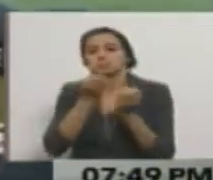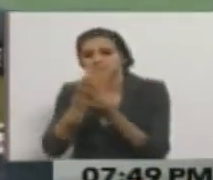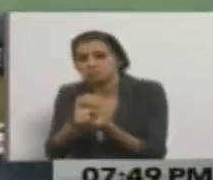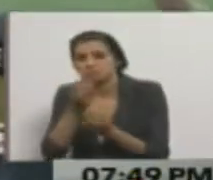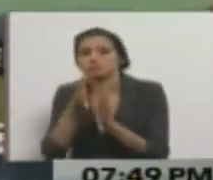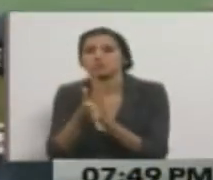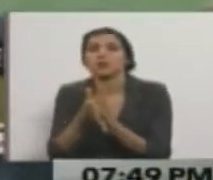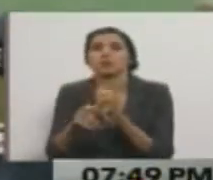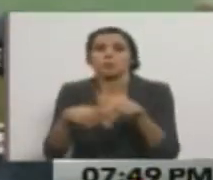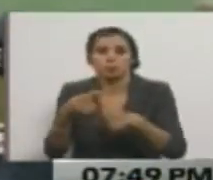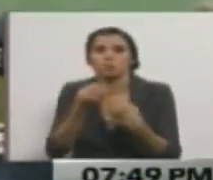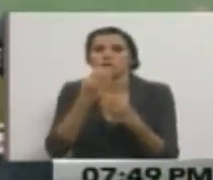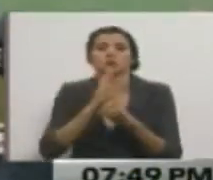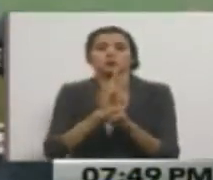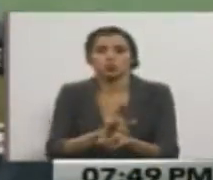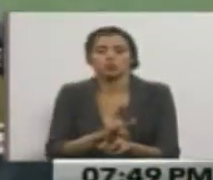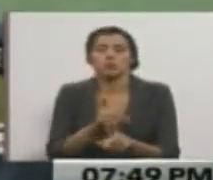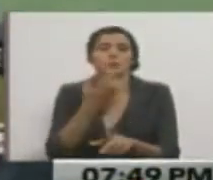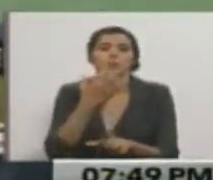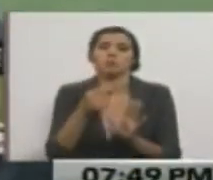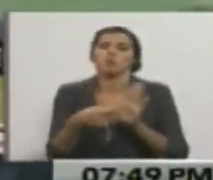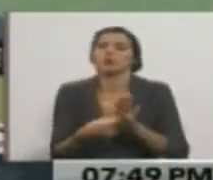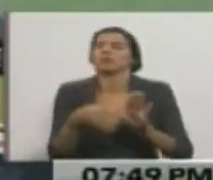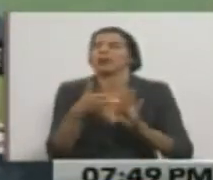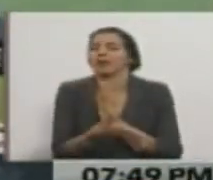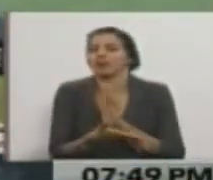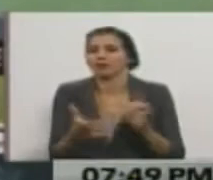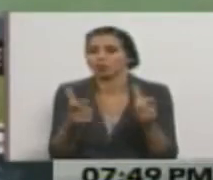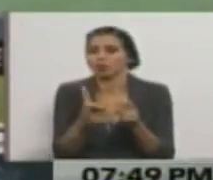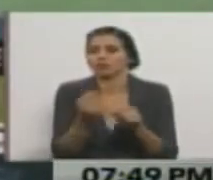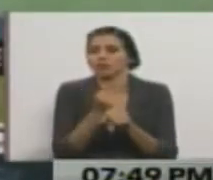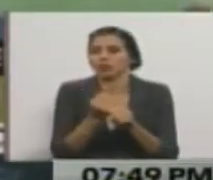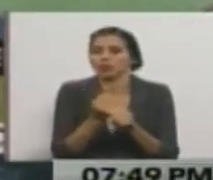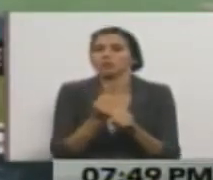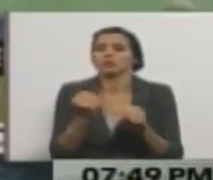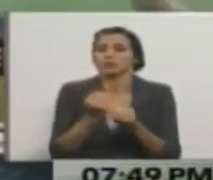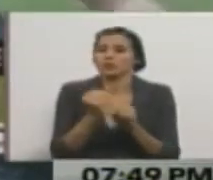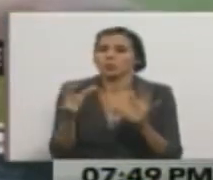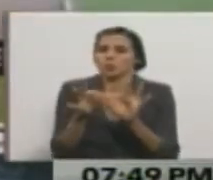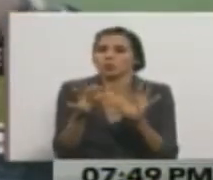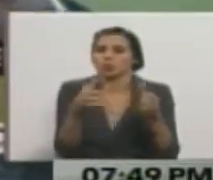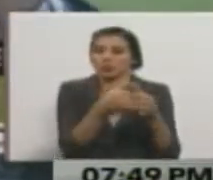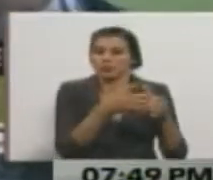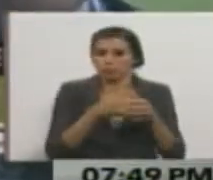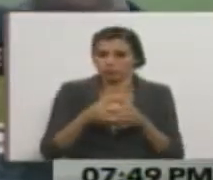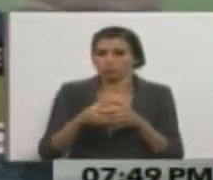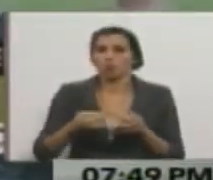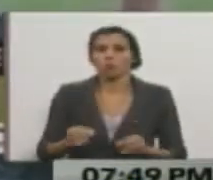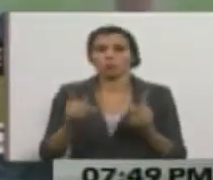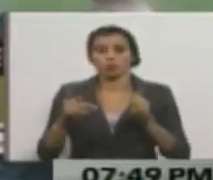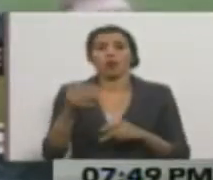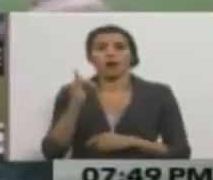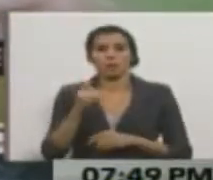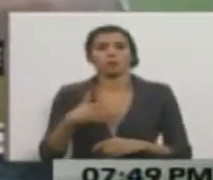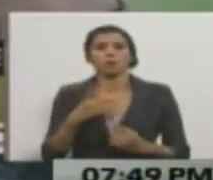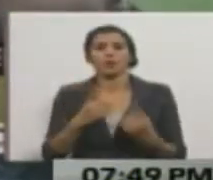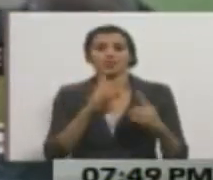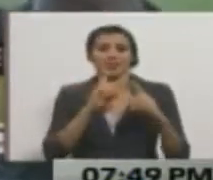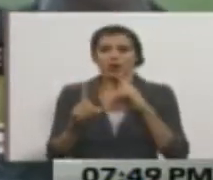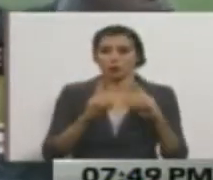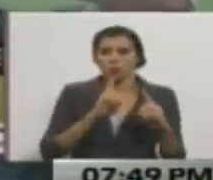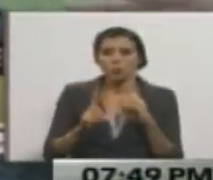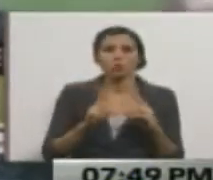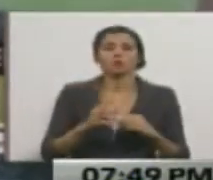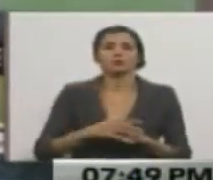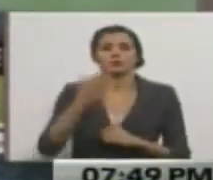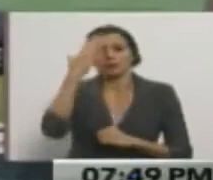cuando tú vas trabajando en equipo y tienes la oportunidad de poder dialogar, de poder expresar cuáles son